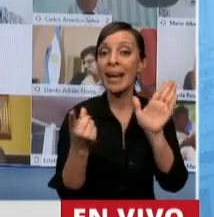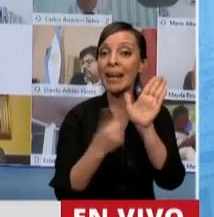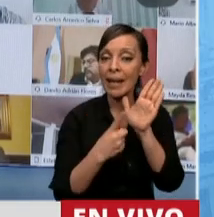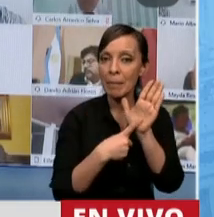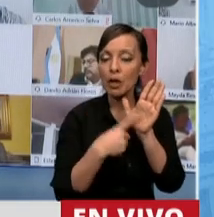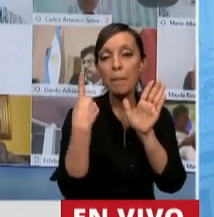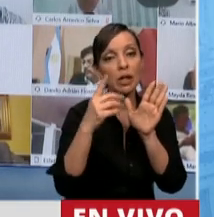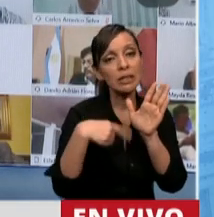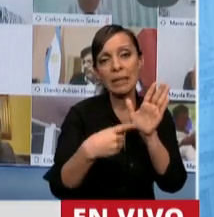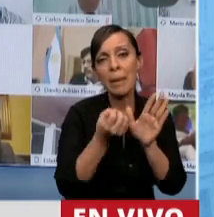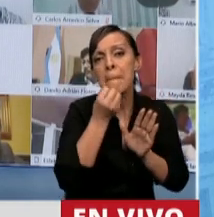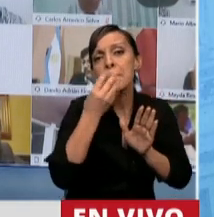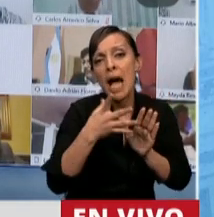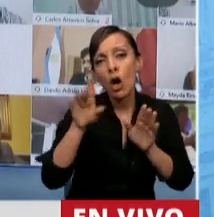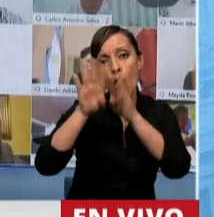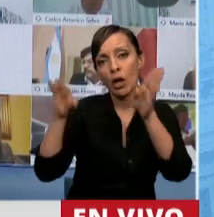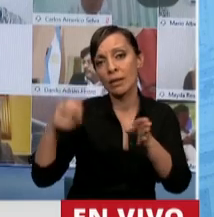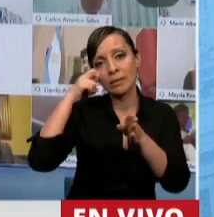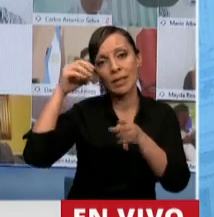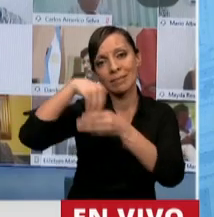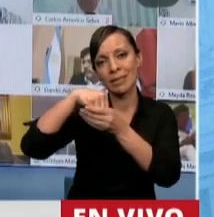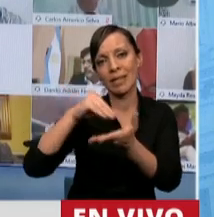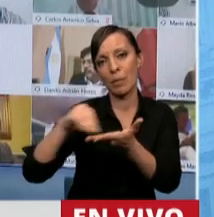mejor el Parlamento